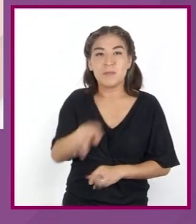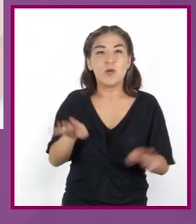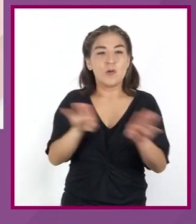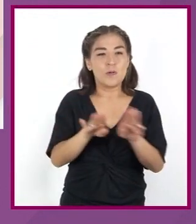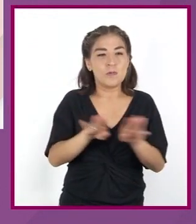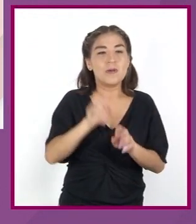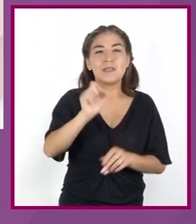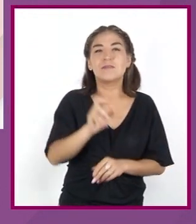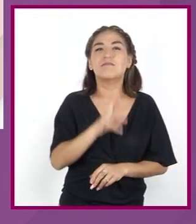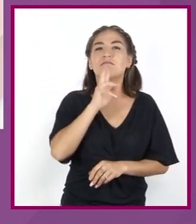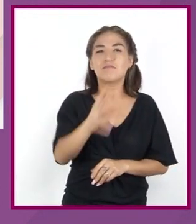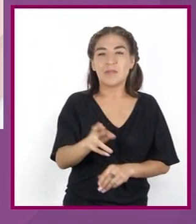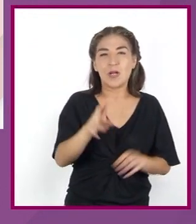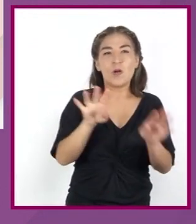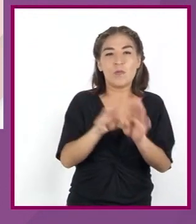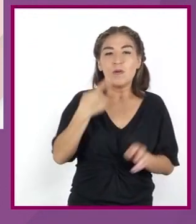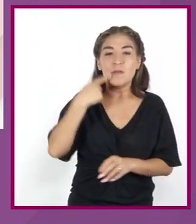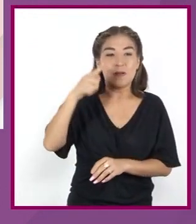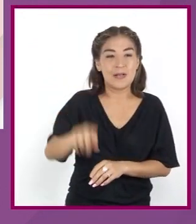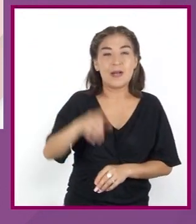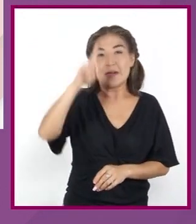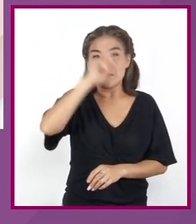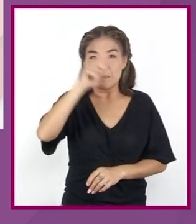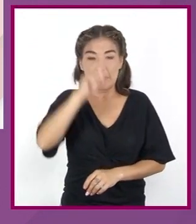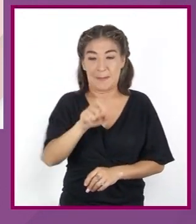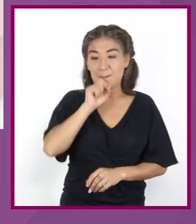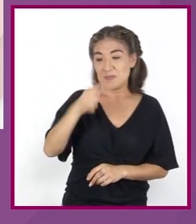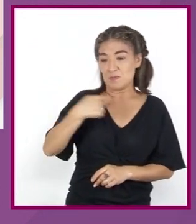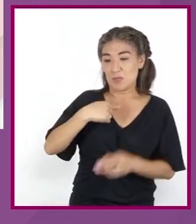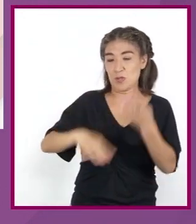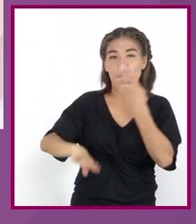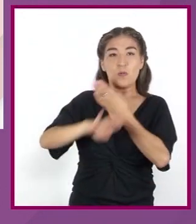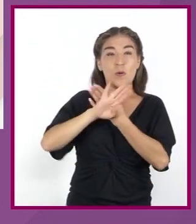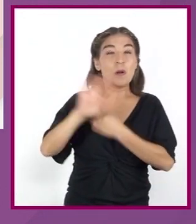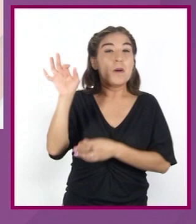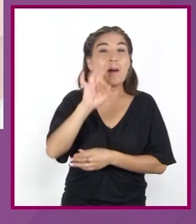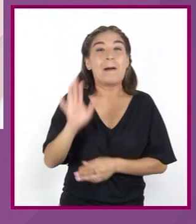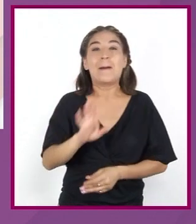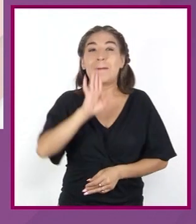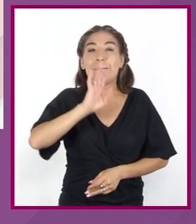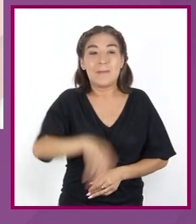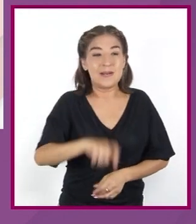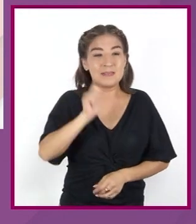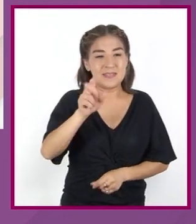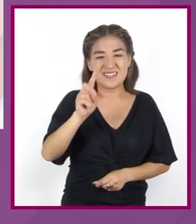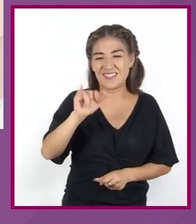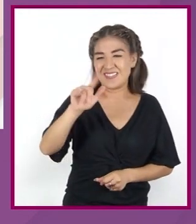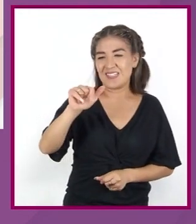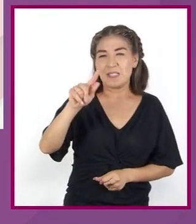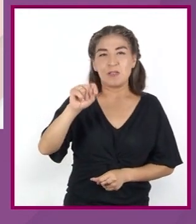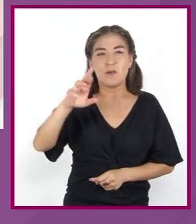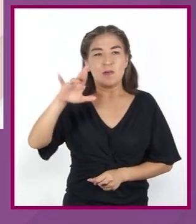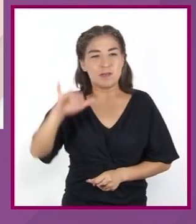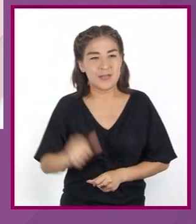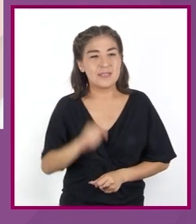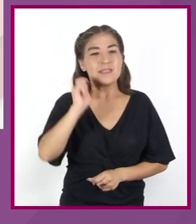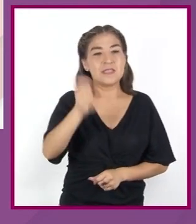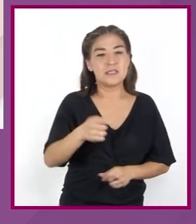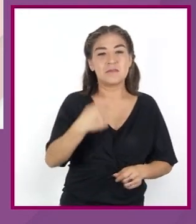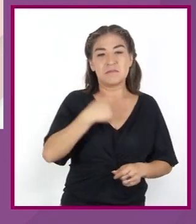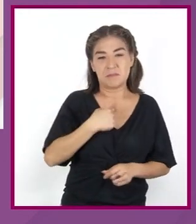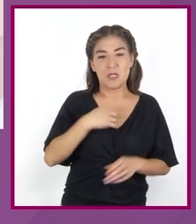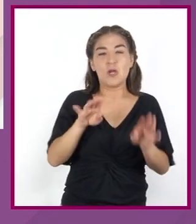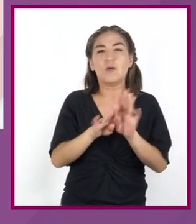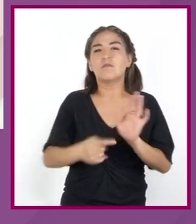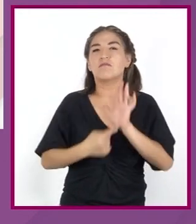y recomendaciones que se entablan en mi contra o ponga excepciones dilatorias y perentorias,